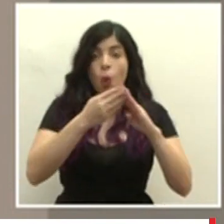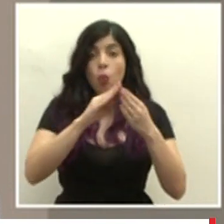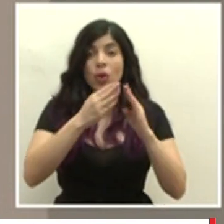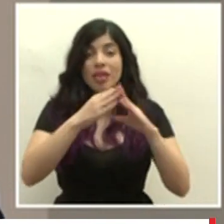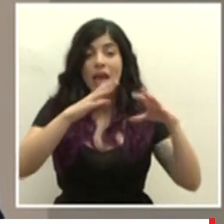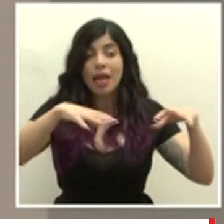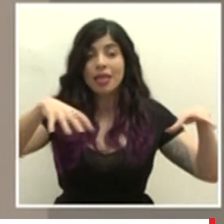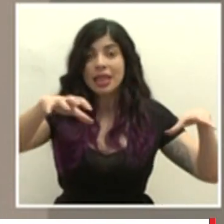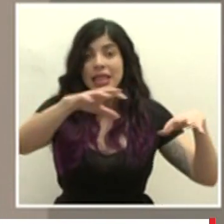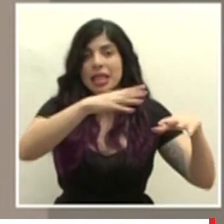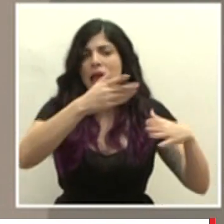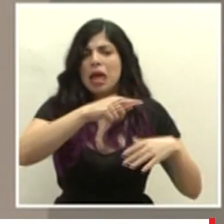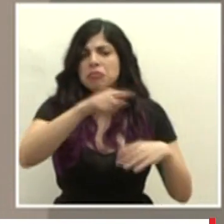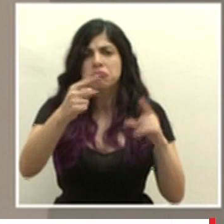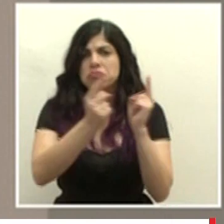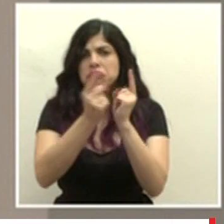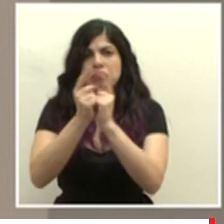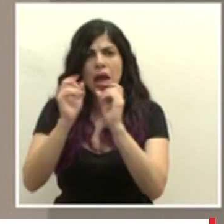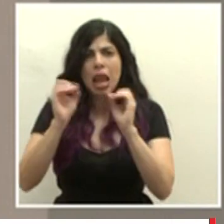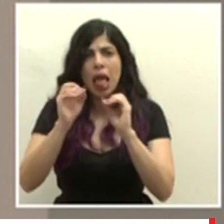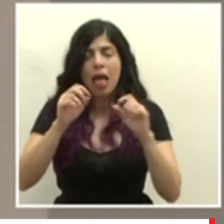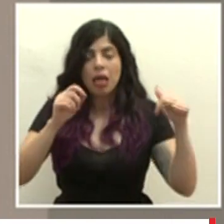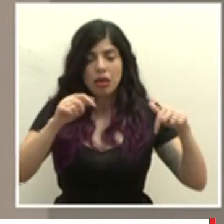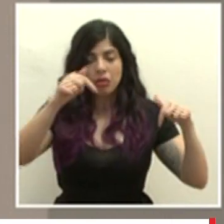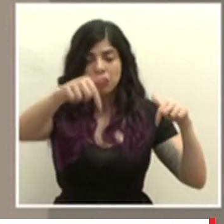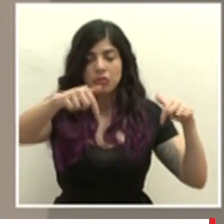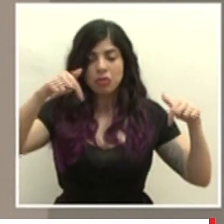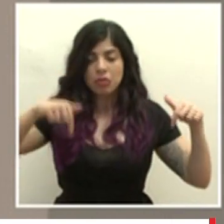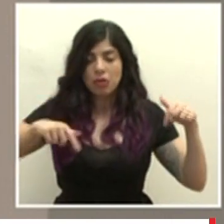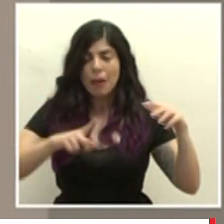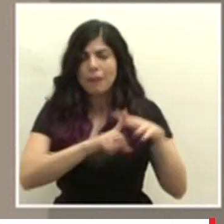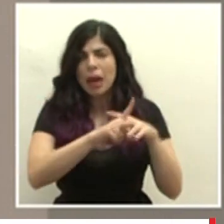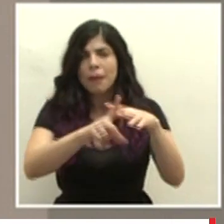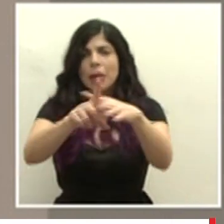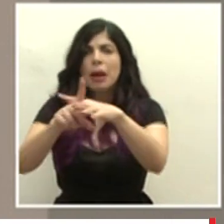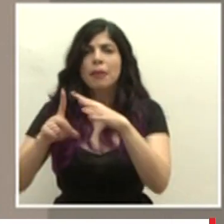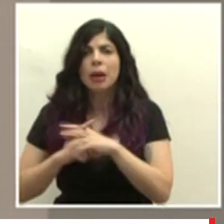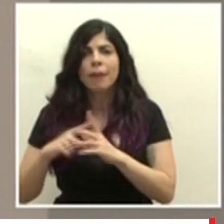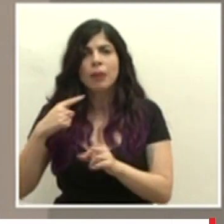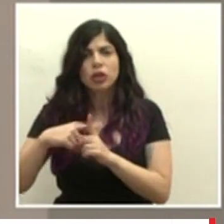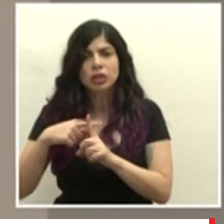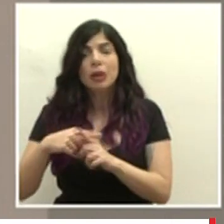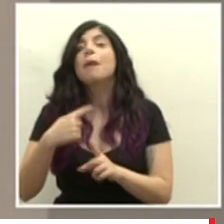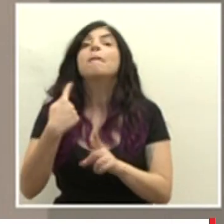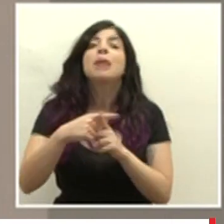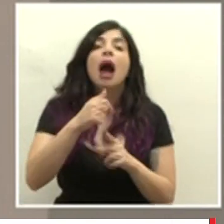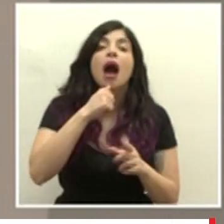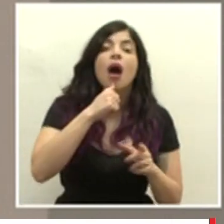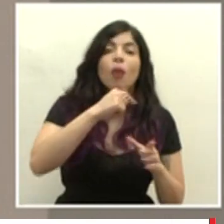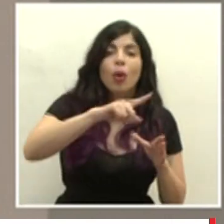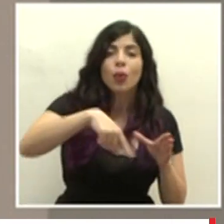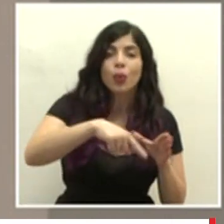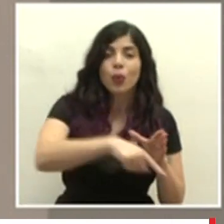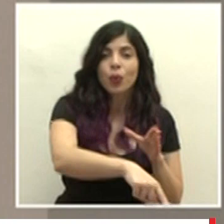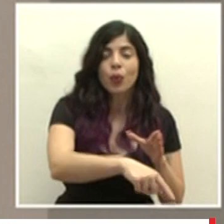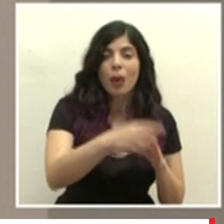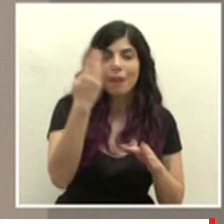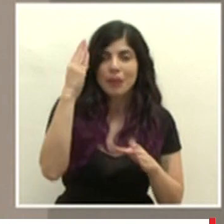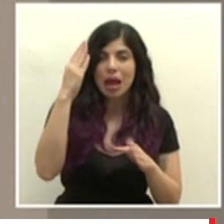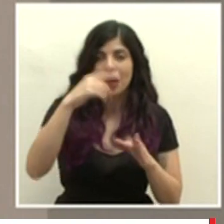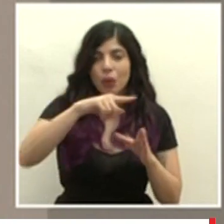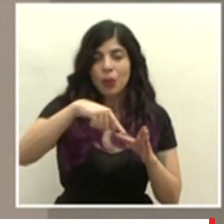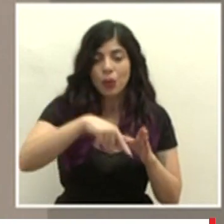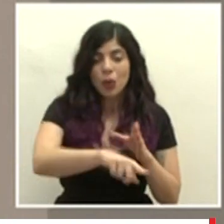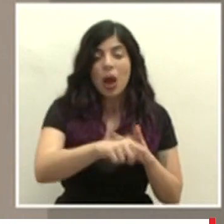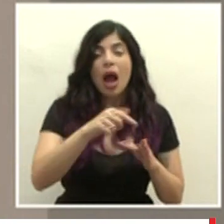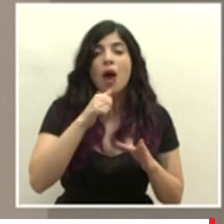que no necesariamente tenían nexos, se encontraron positivos y también del hallazgo en las aguas residuales, ¿verdad?, que se tomaron, en donde